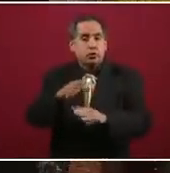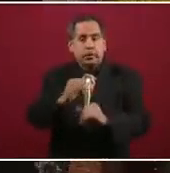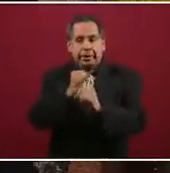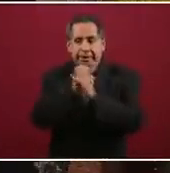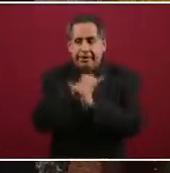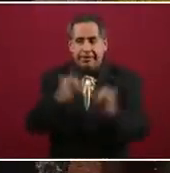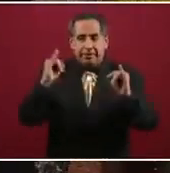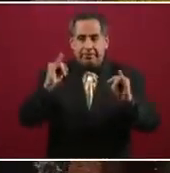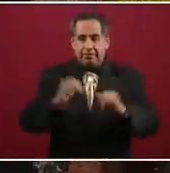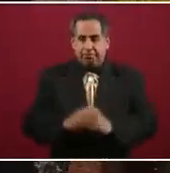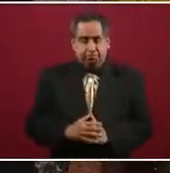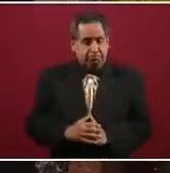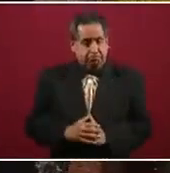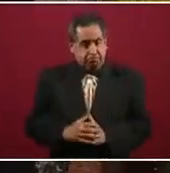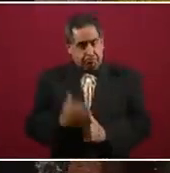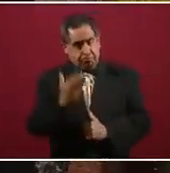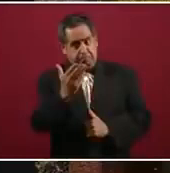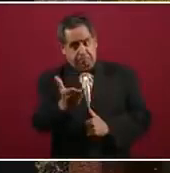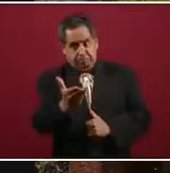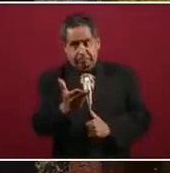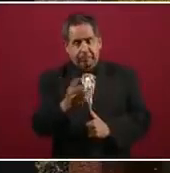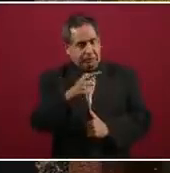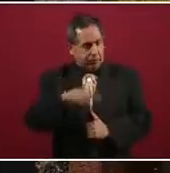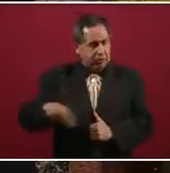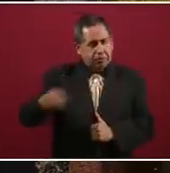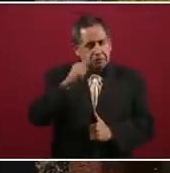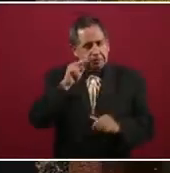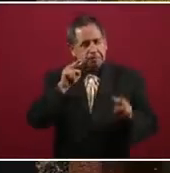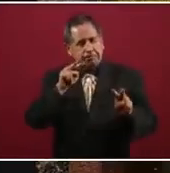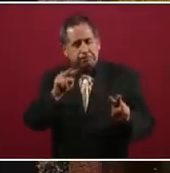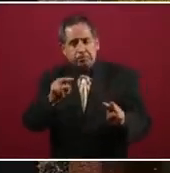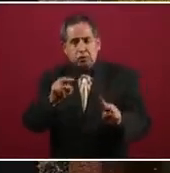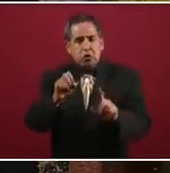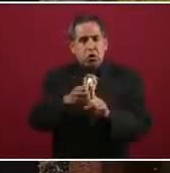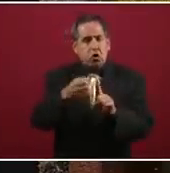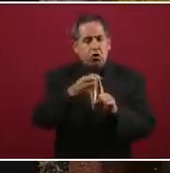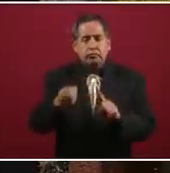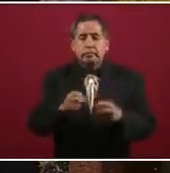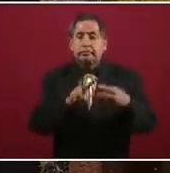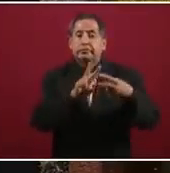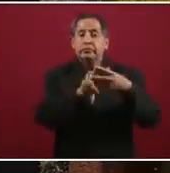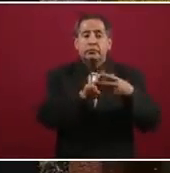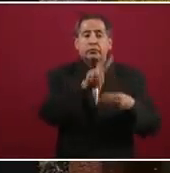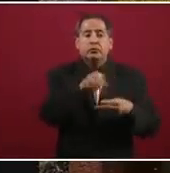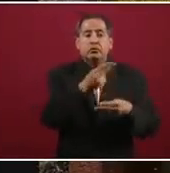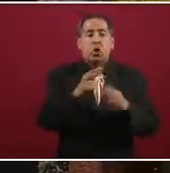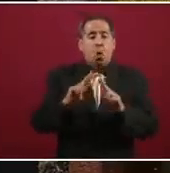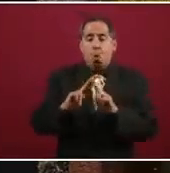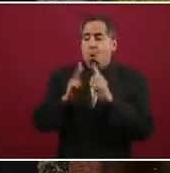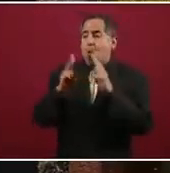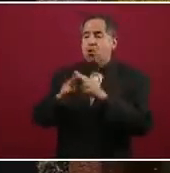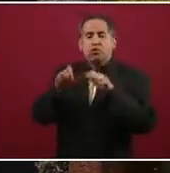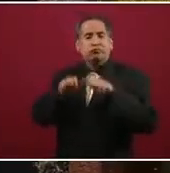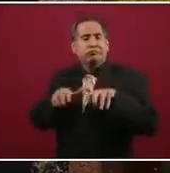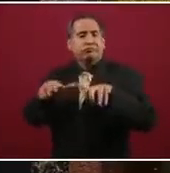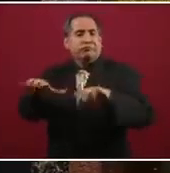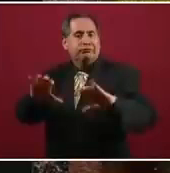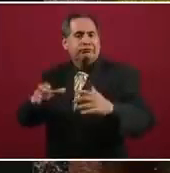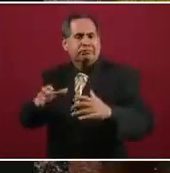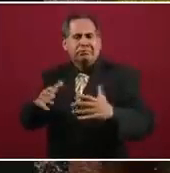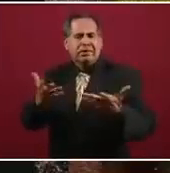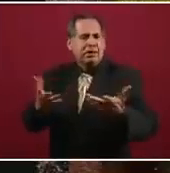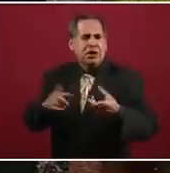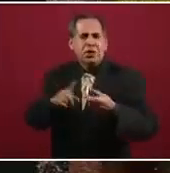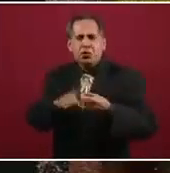independencia. Queremos pedirles que compartan con nosotros a través del hashtag Unidos por las Audiencias, dónde se encuentran, cuáles